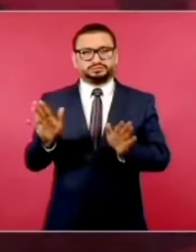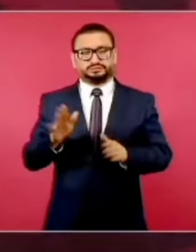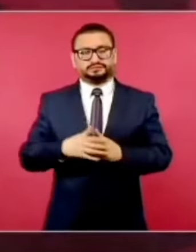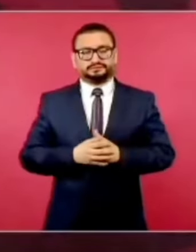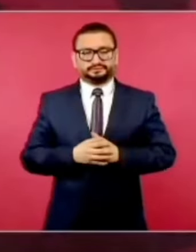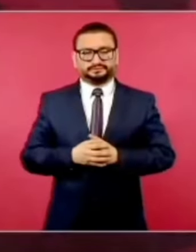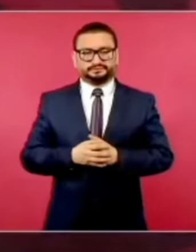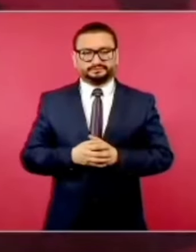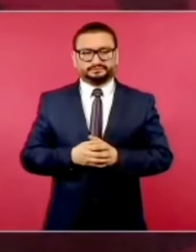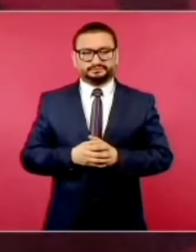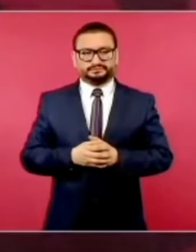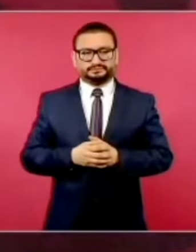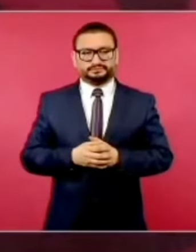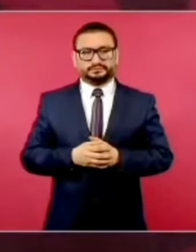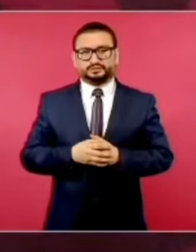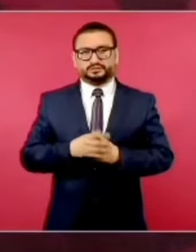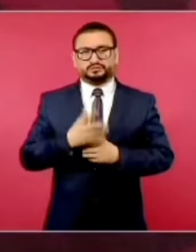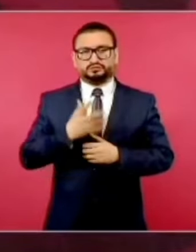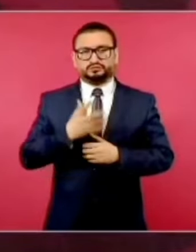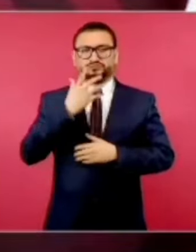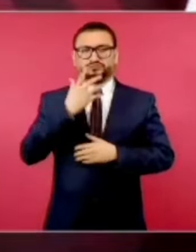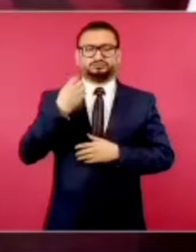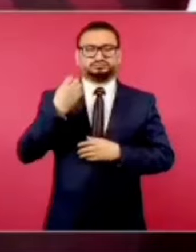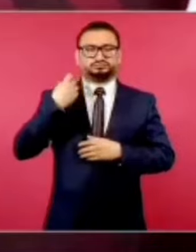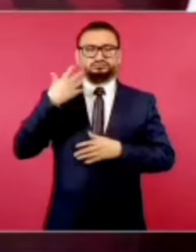es la formalidad,